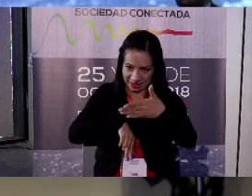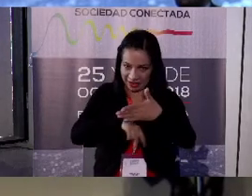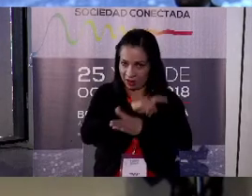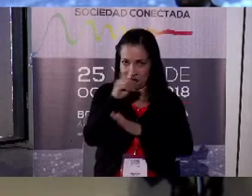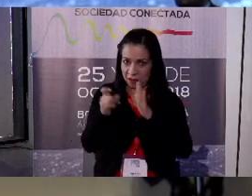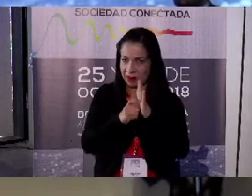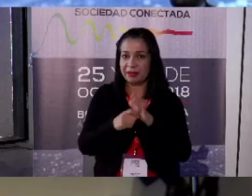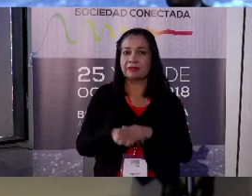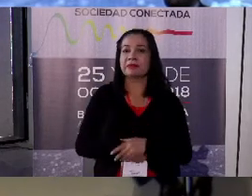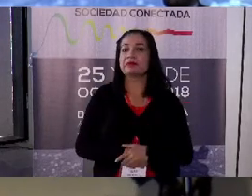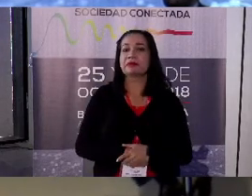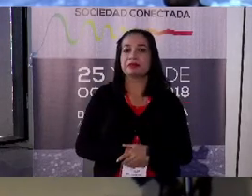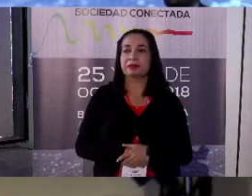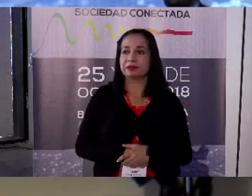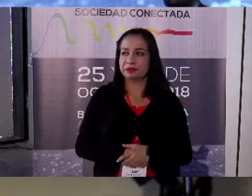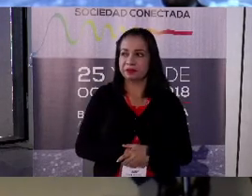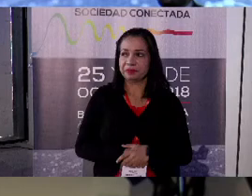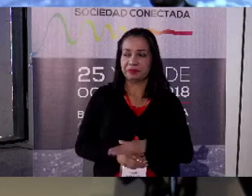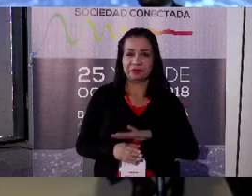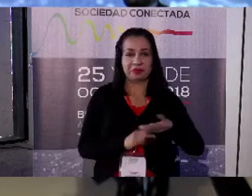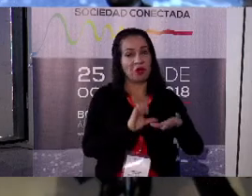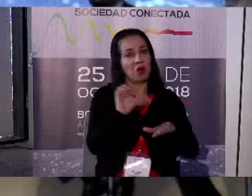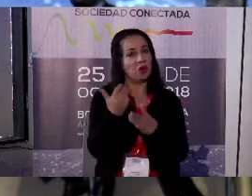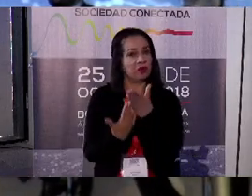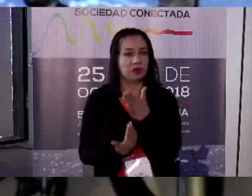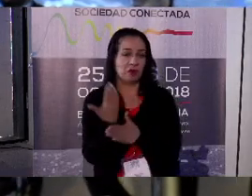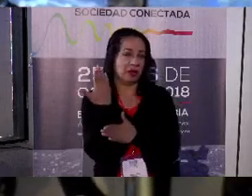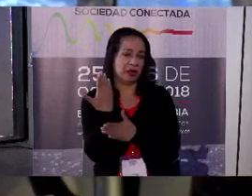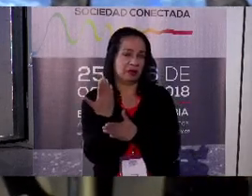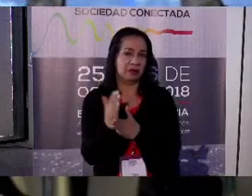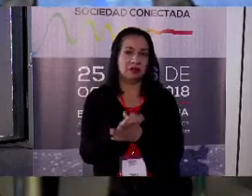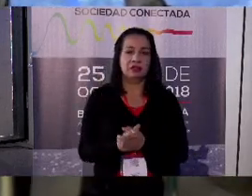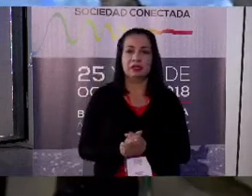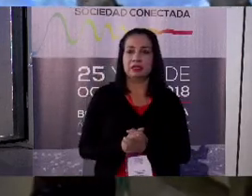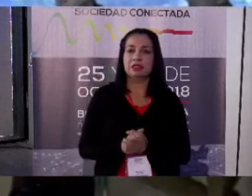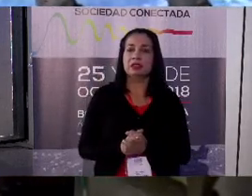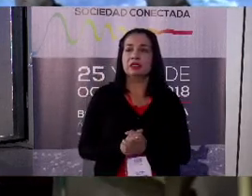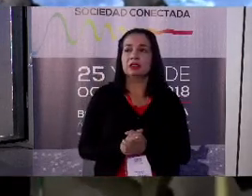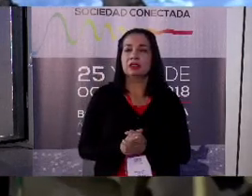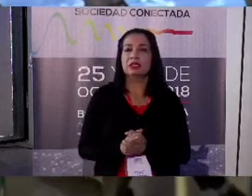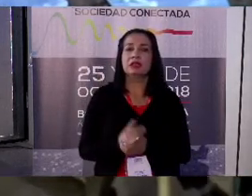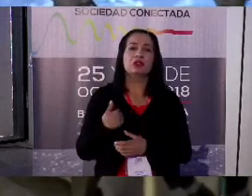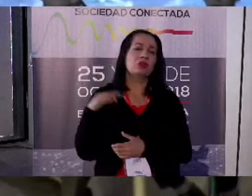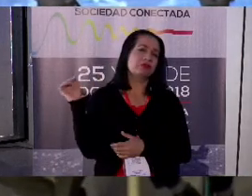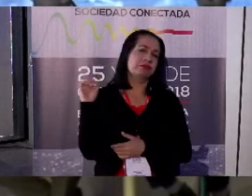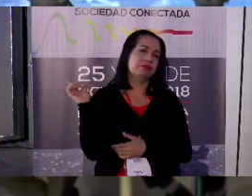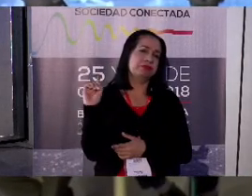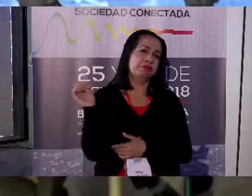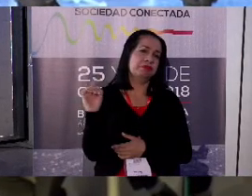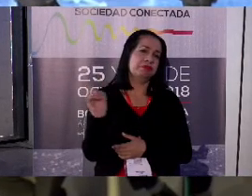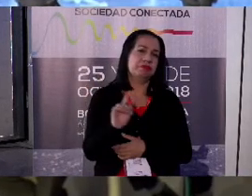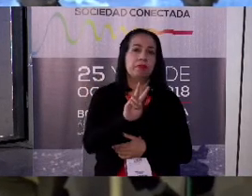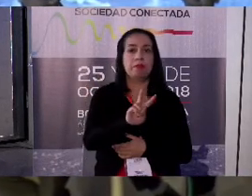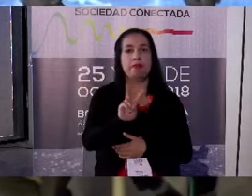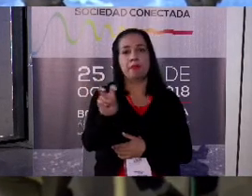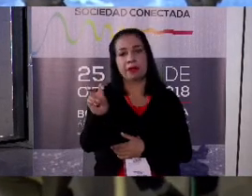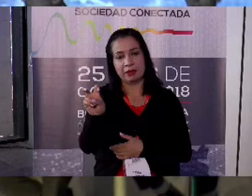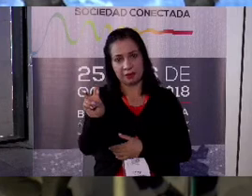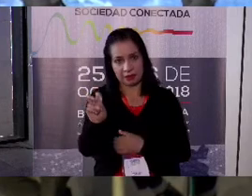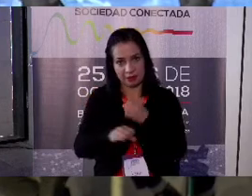esto lo otro novedoso yo llevo más de 27 años en temas de